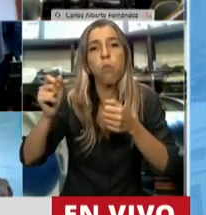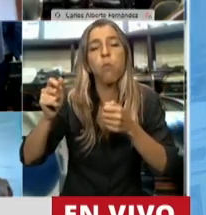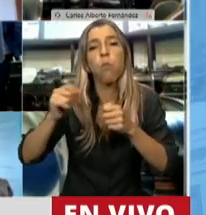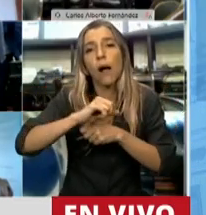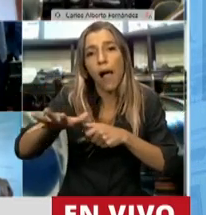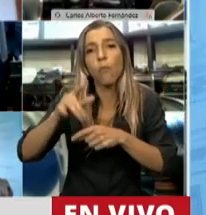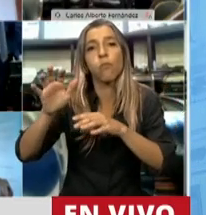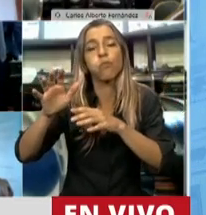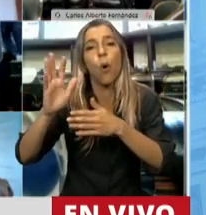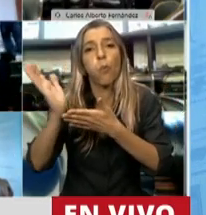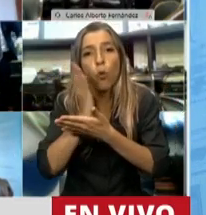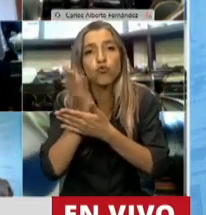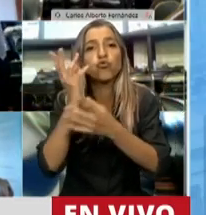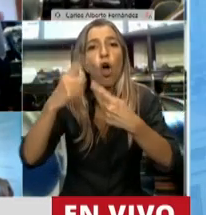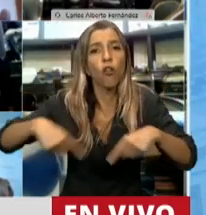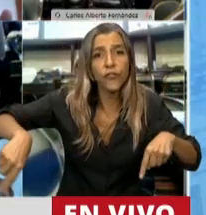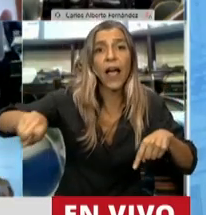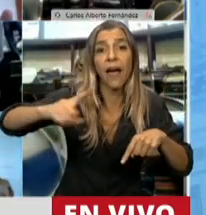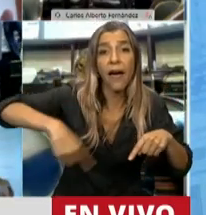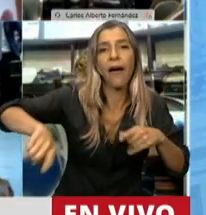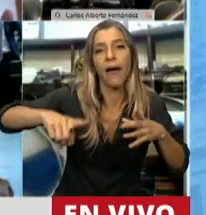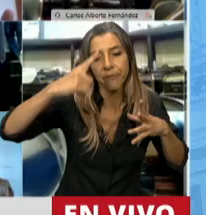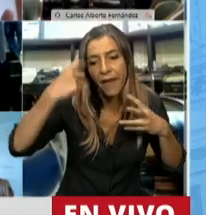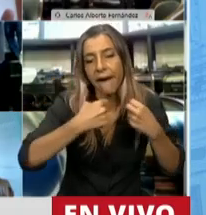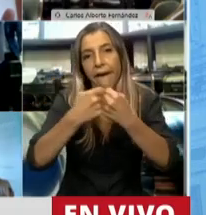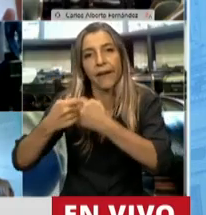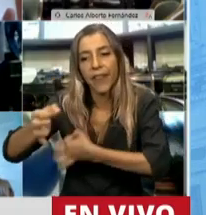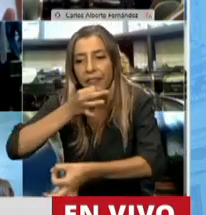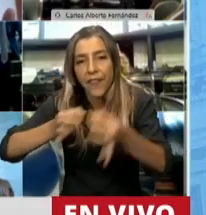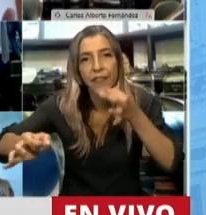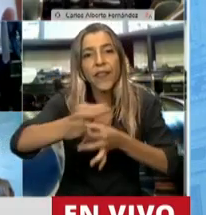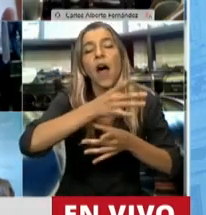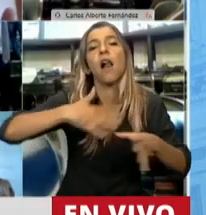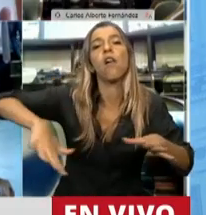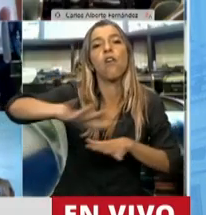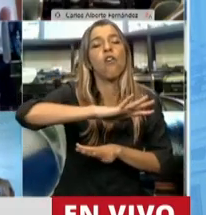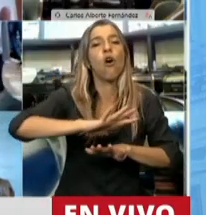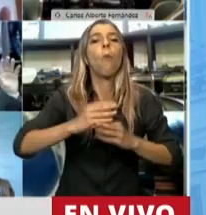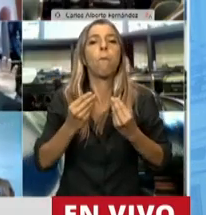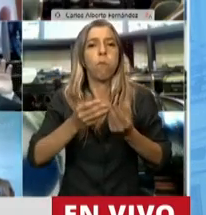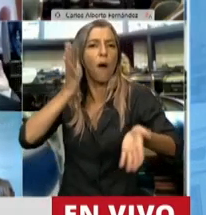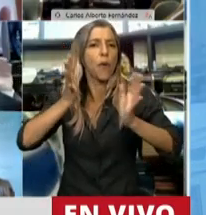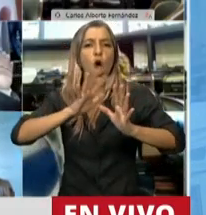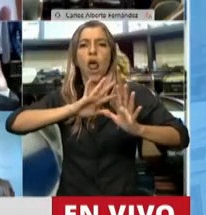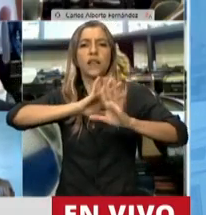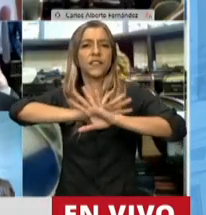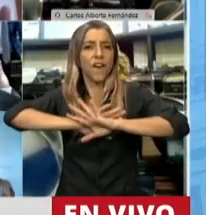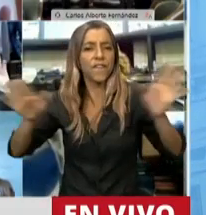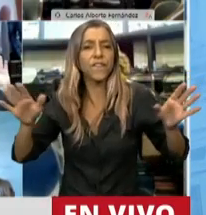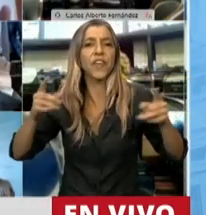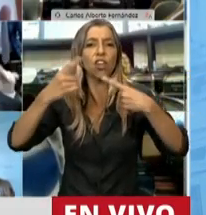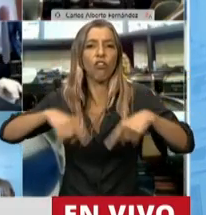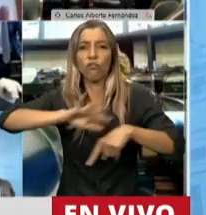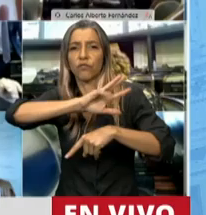violencia que ejercen a quienes simplemente producen en el campo y producen a cielo abierto y quienes